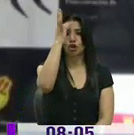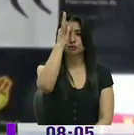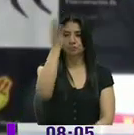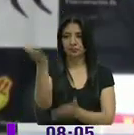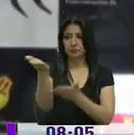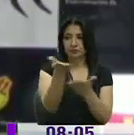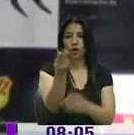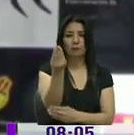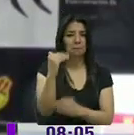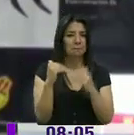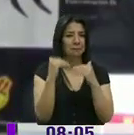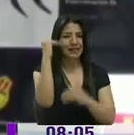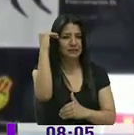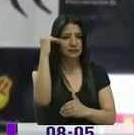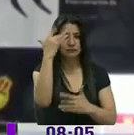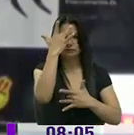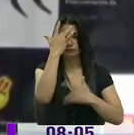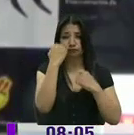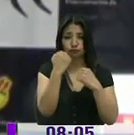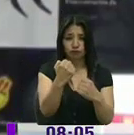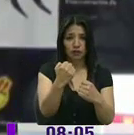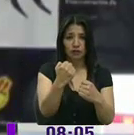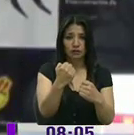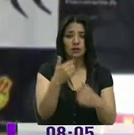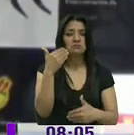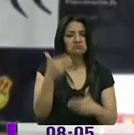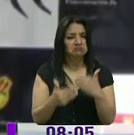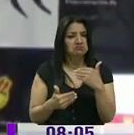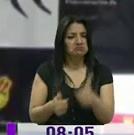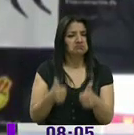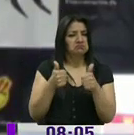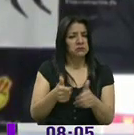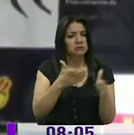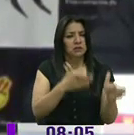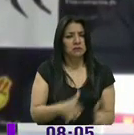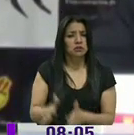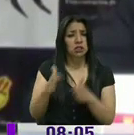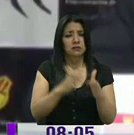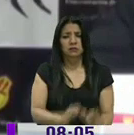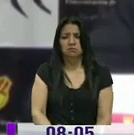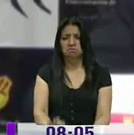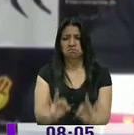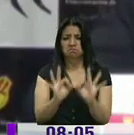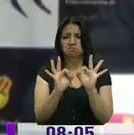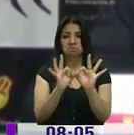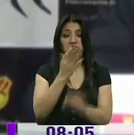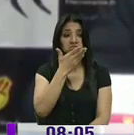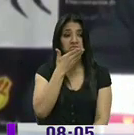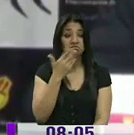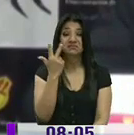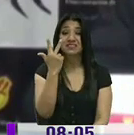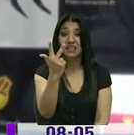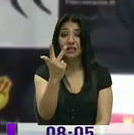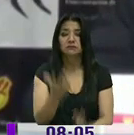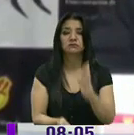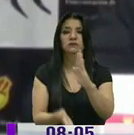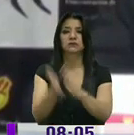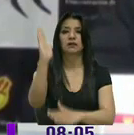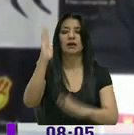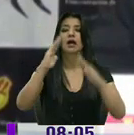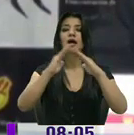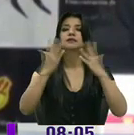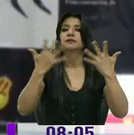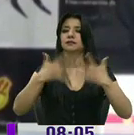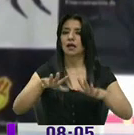chicos con mayores dificultades pues trabajaron profesionalmente diría haciéndolo mejor tres de ellos se encuentran con el alta